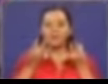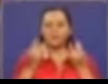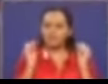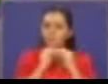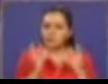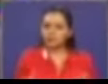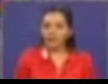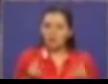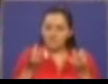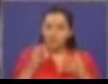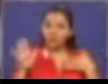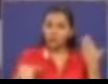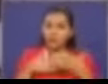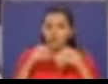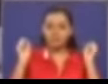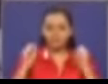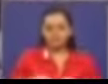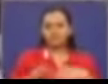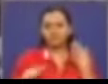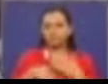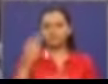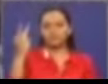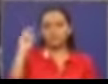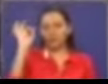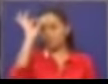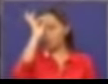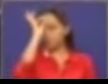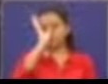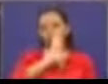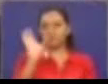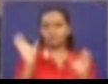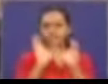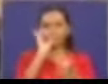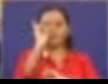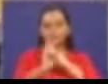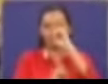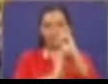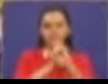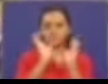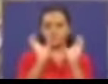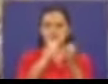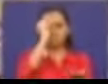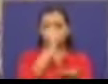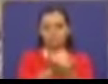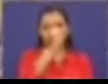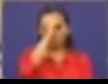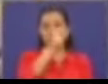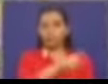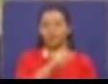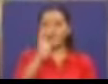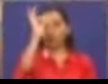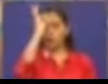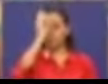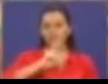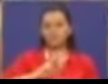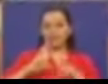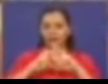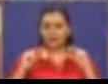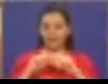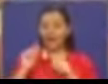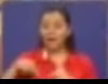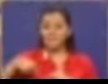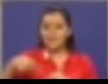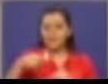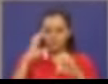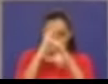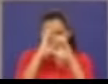Nosotros estamos ya con más de 20 hospitales acreditados internacionalmente. Aquí el hospital de Tena va por buen camino, por cierto.